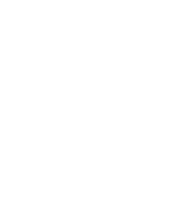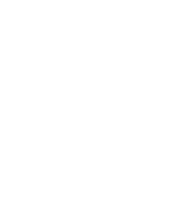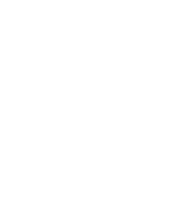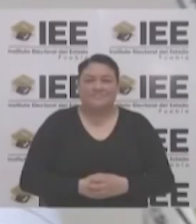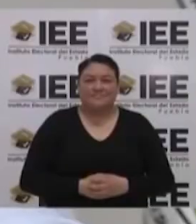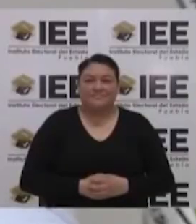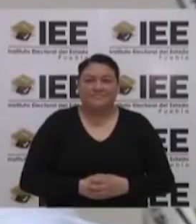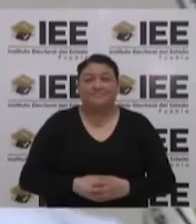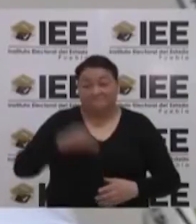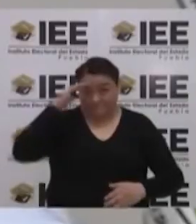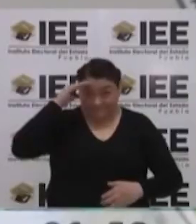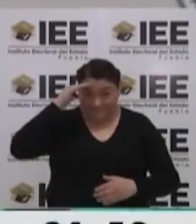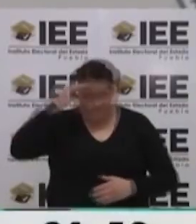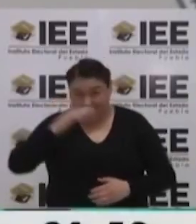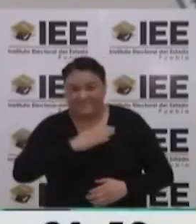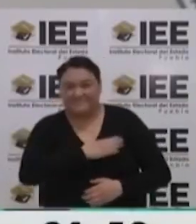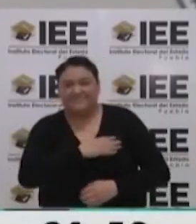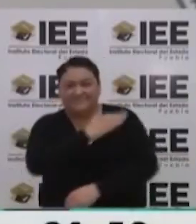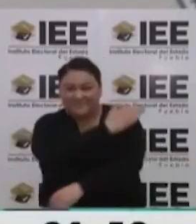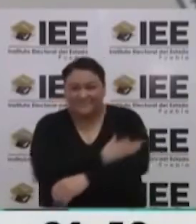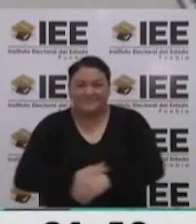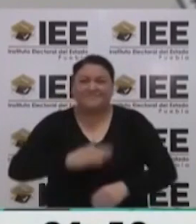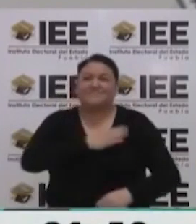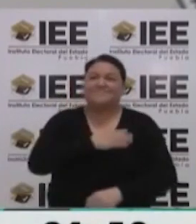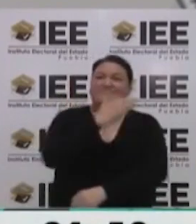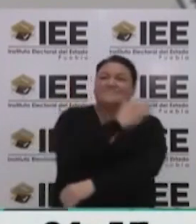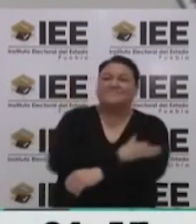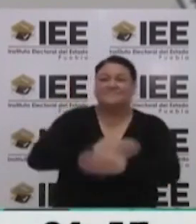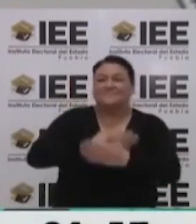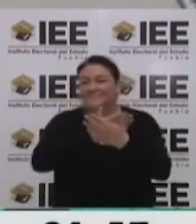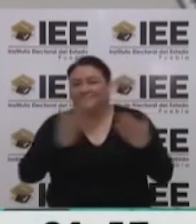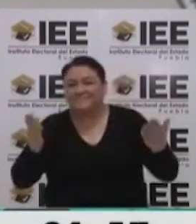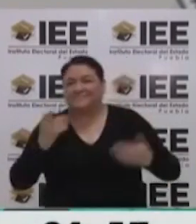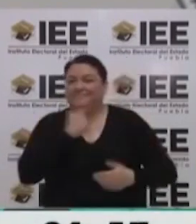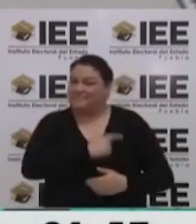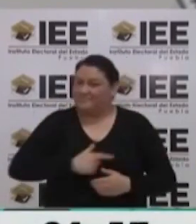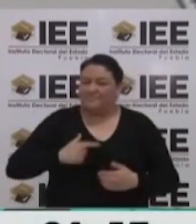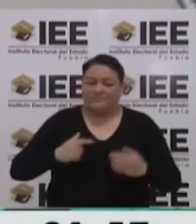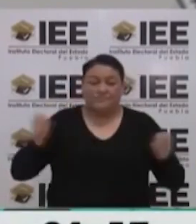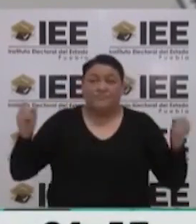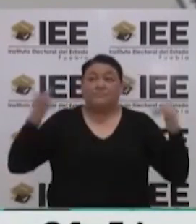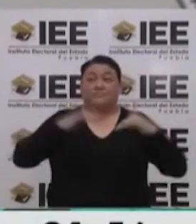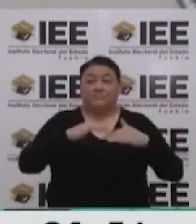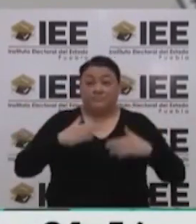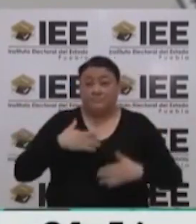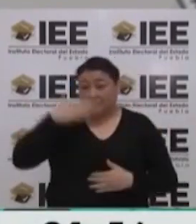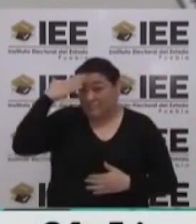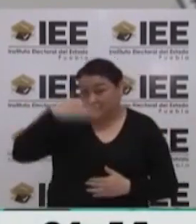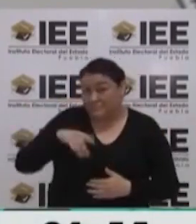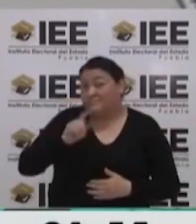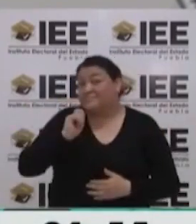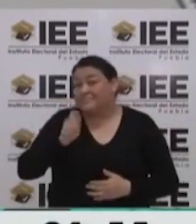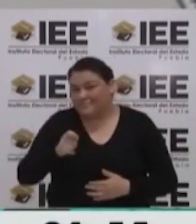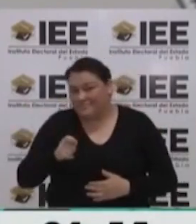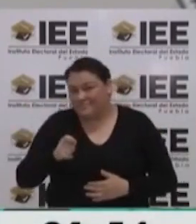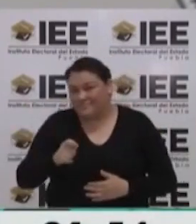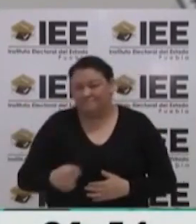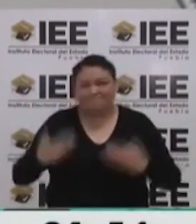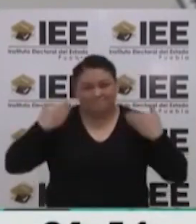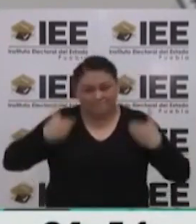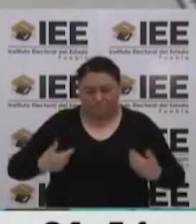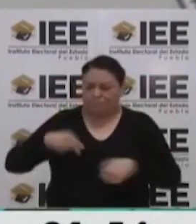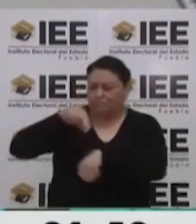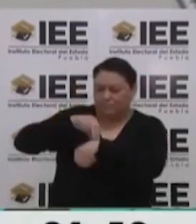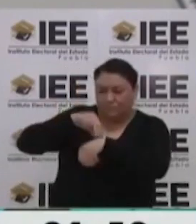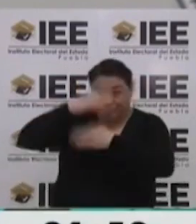buenas tardes muy buenas tardes celebra a todos que nos hayamos reunido soy el doctor al pro victoria yo soy médico